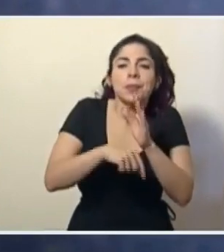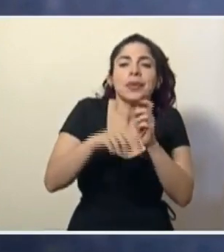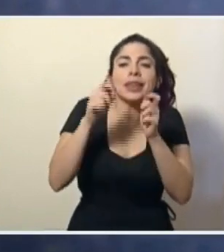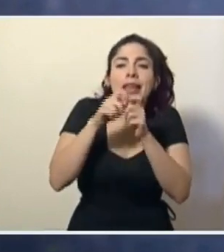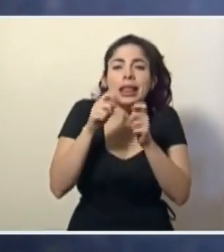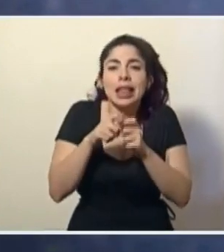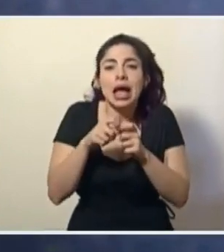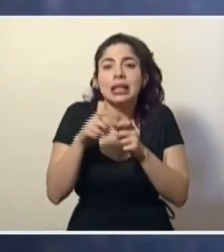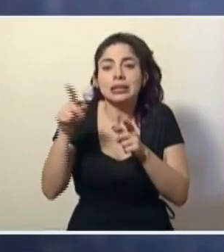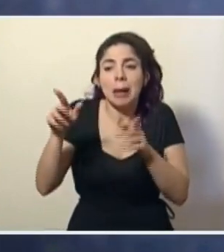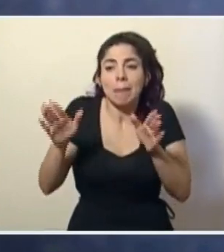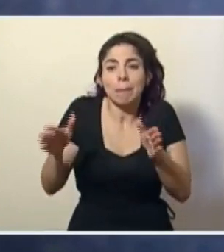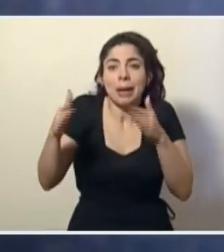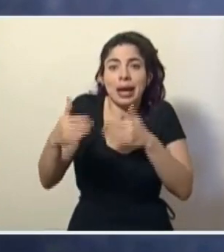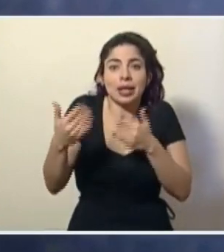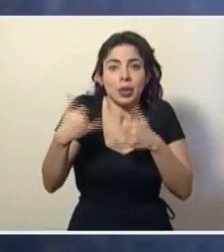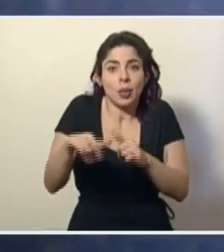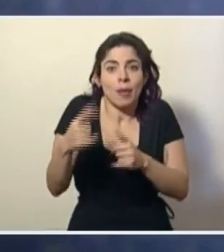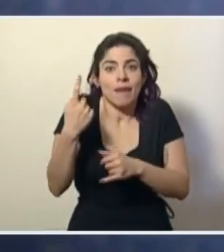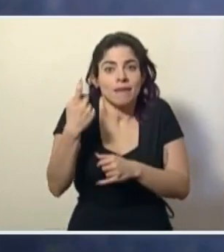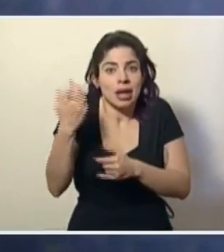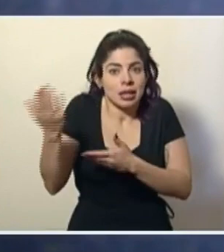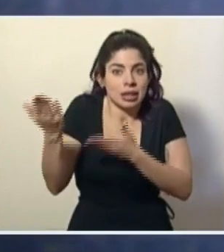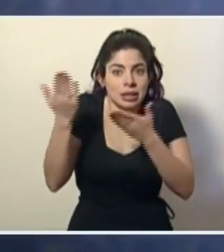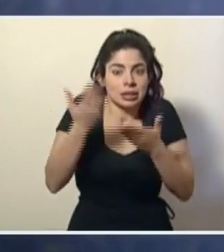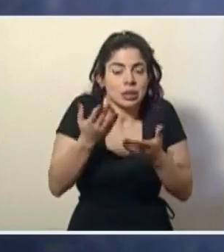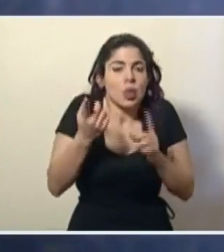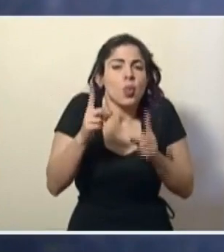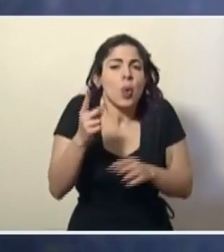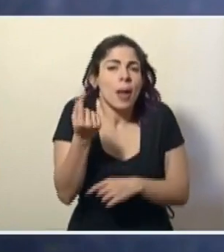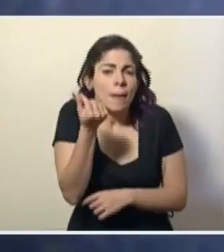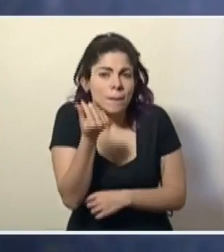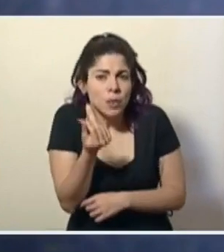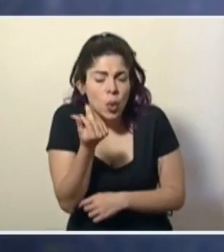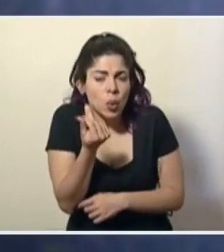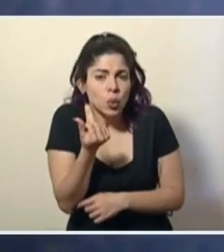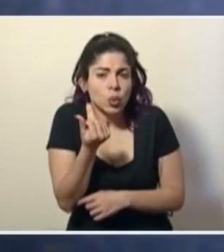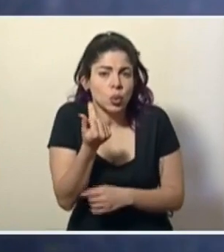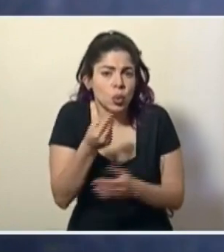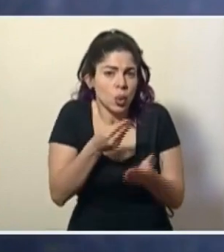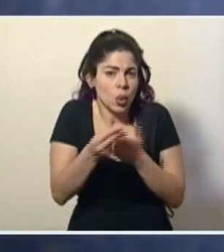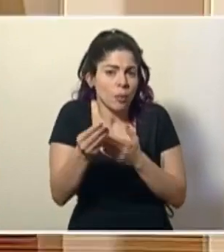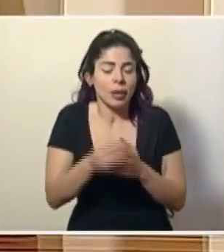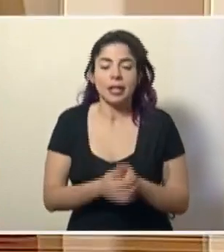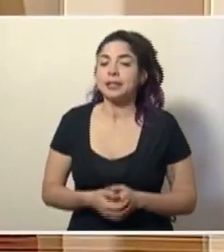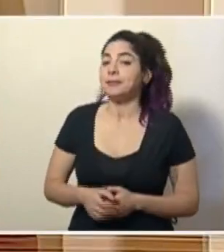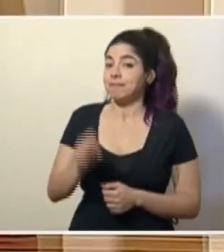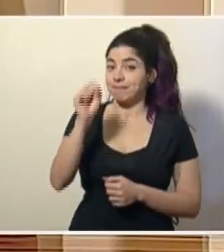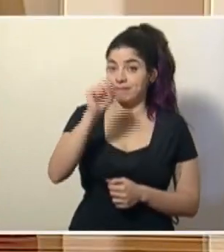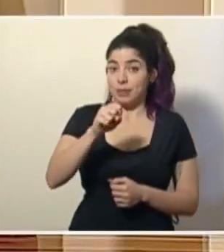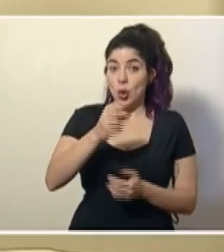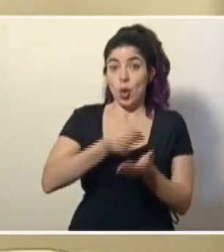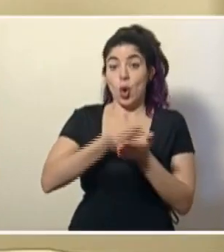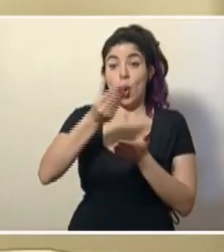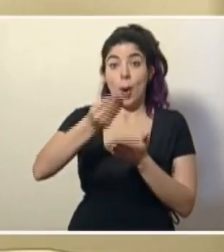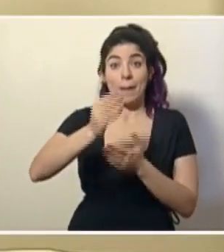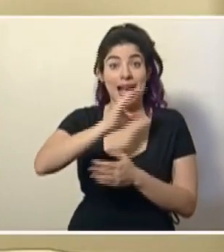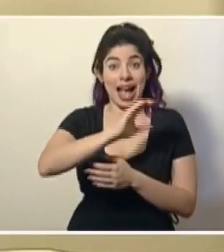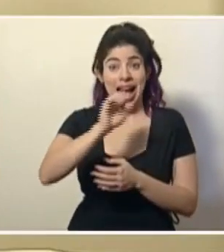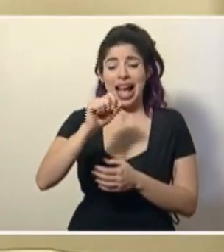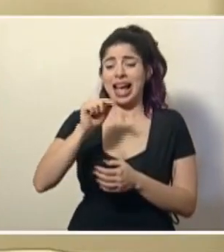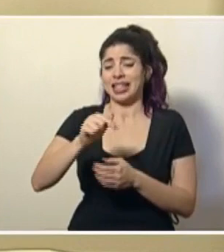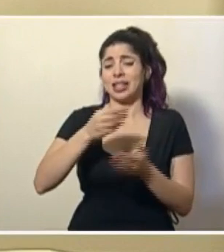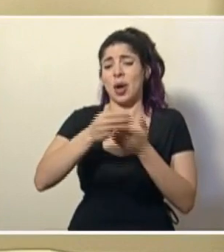esa suma, de ese lote que estaría pendiente por arribar. ¿Cuál es el monto de lo que está siendo adjudicado? Sí, las compras que hace la Caja